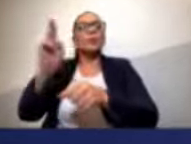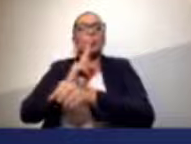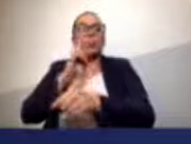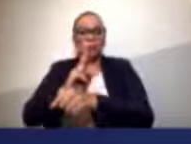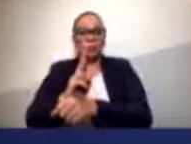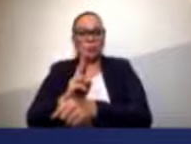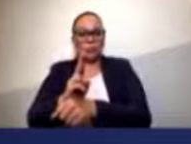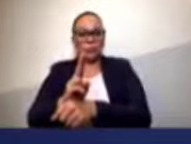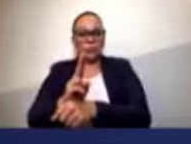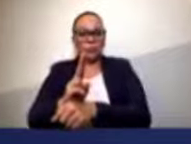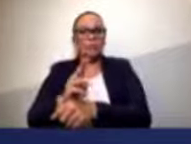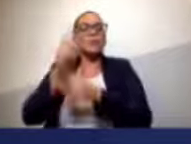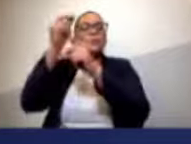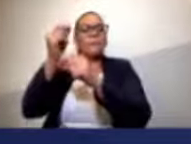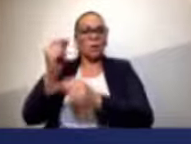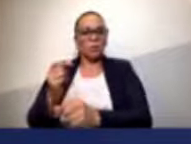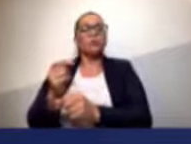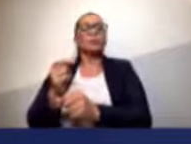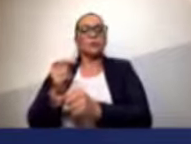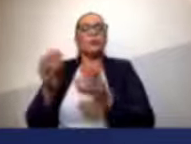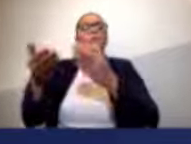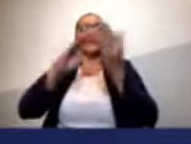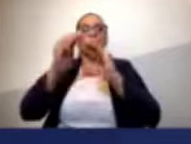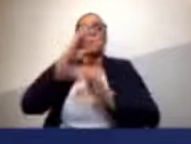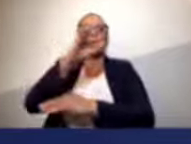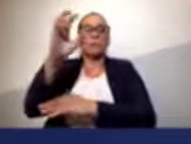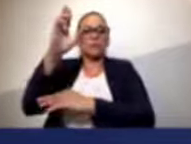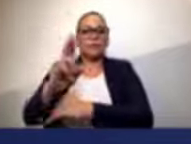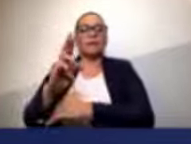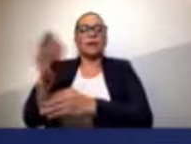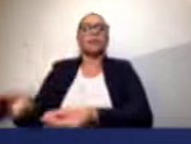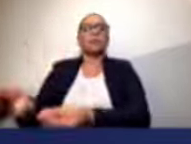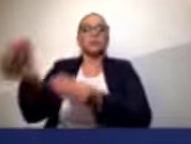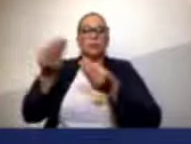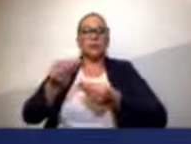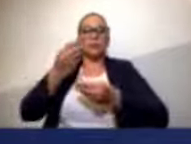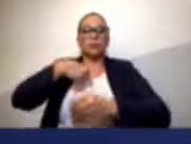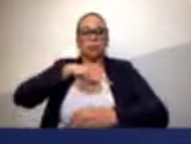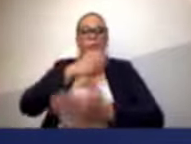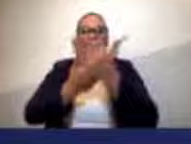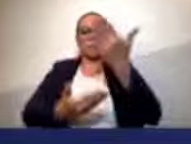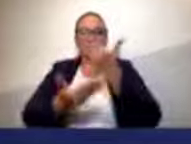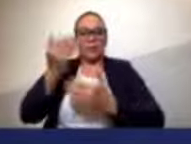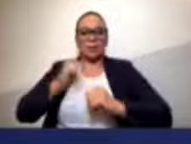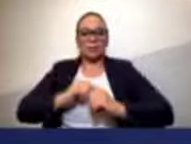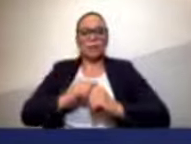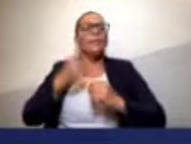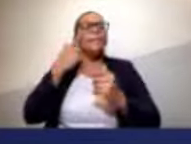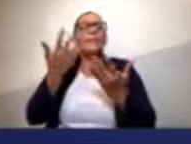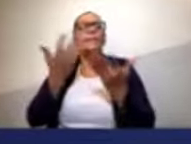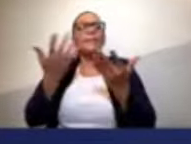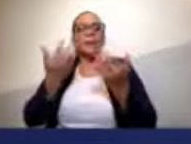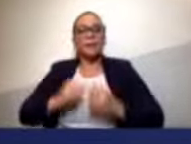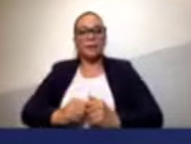uso de los recursos que el pueblo de Costa Rica nos entrega en sus manos. ¿Para qué?